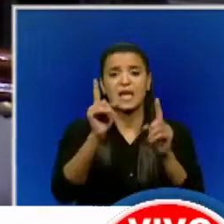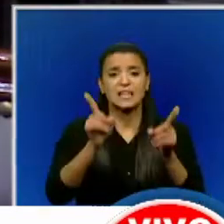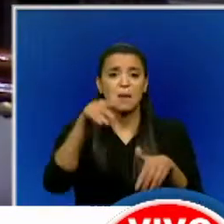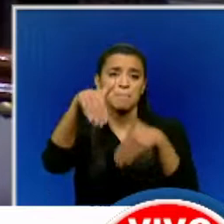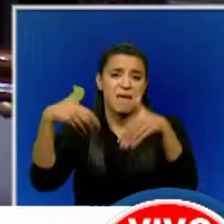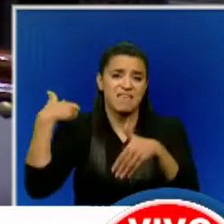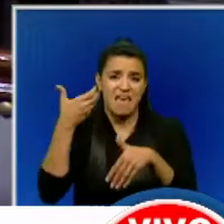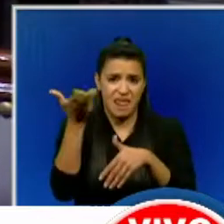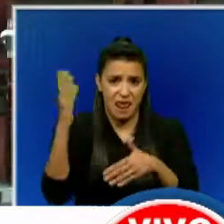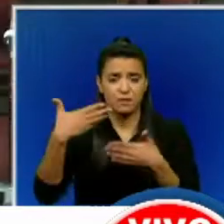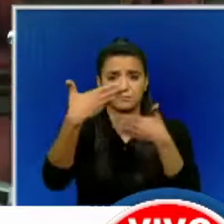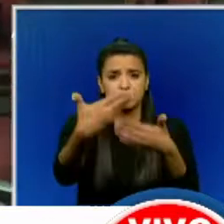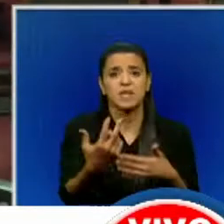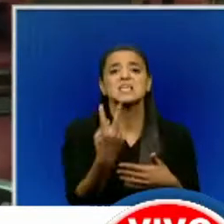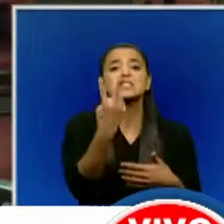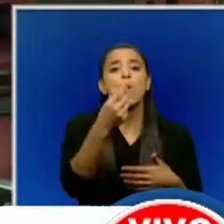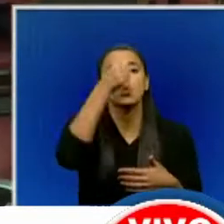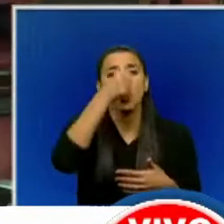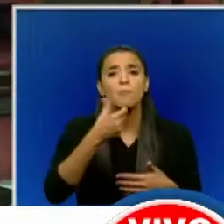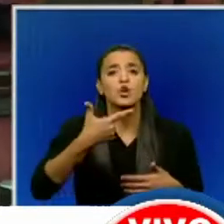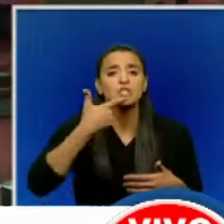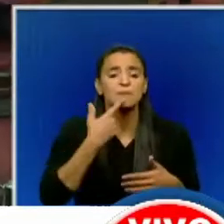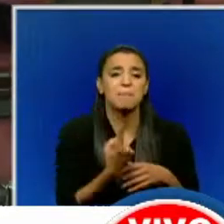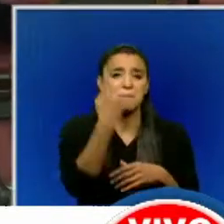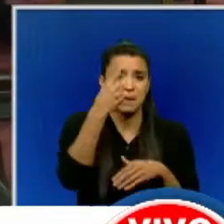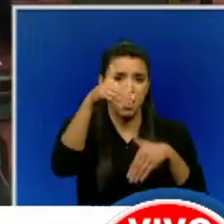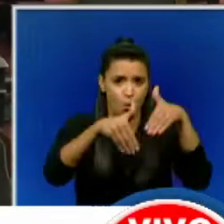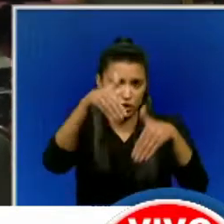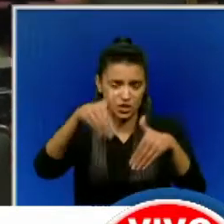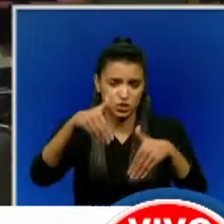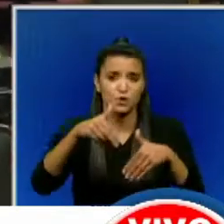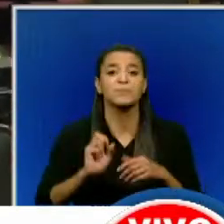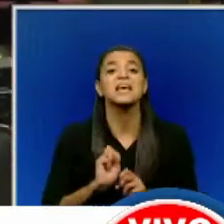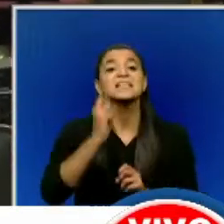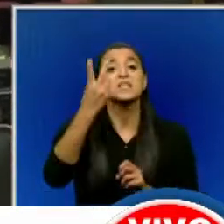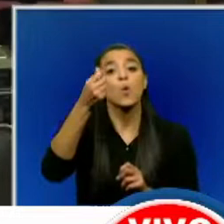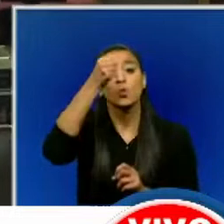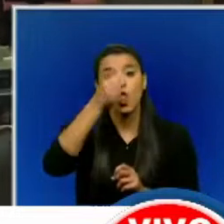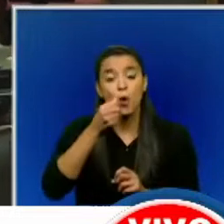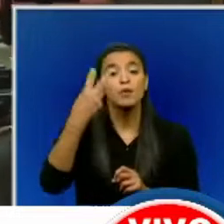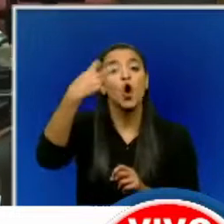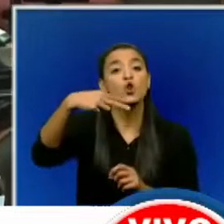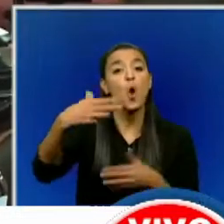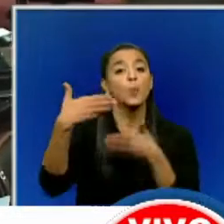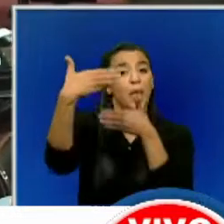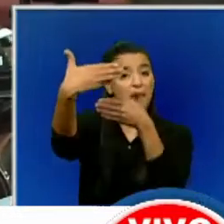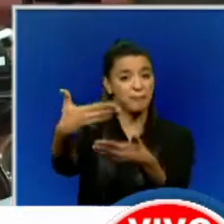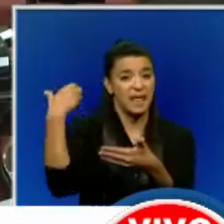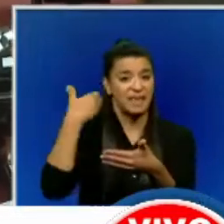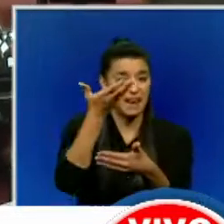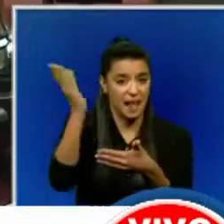elecciones generales para el segundo domingo de septiembre, la primera, y el segundo domingo de noviembre, la